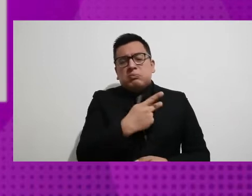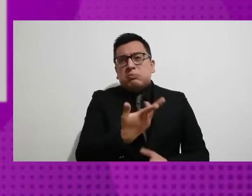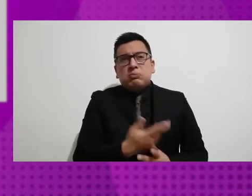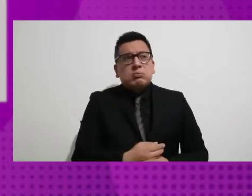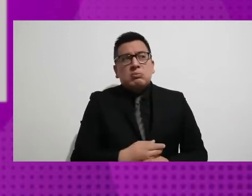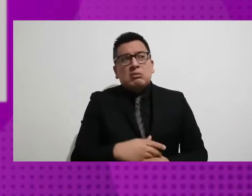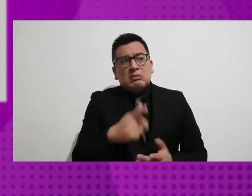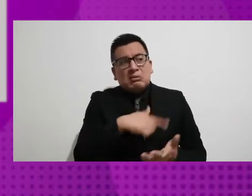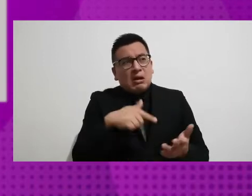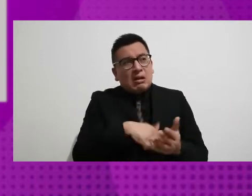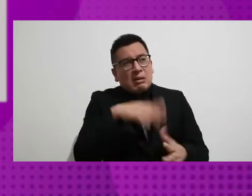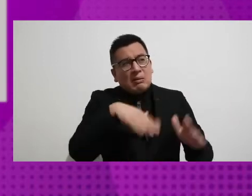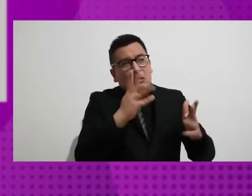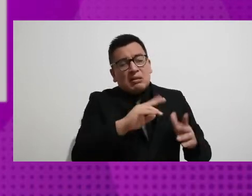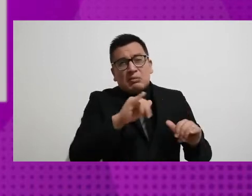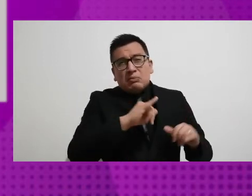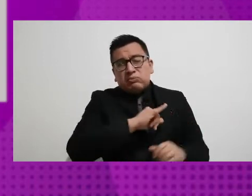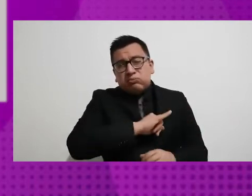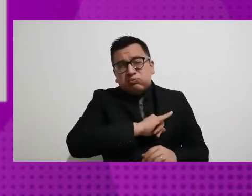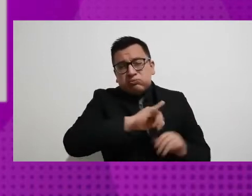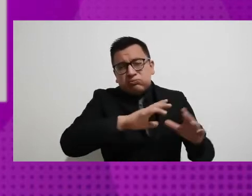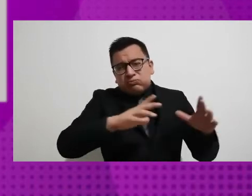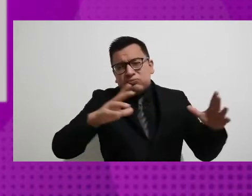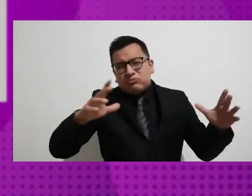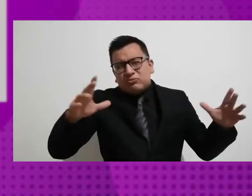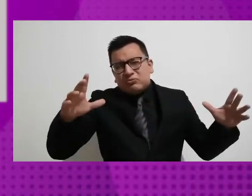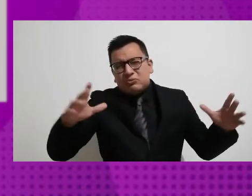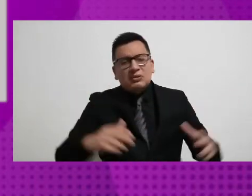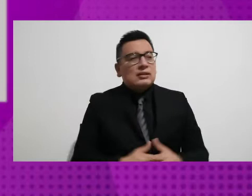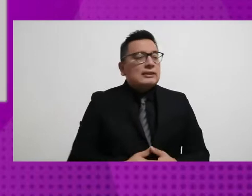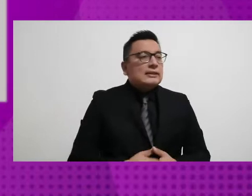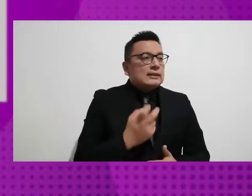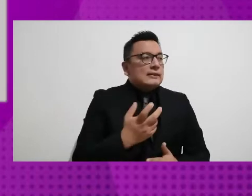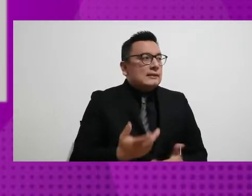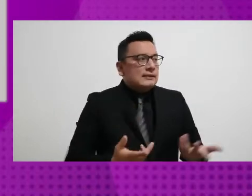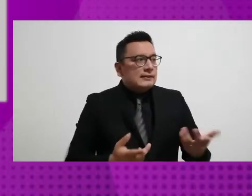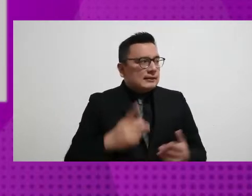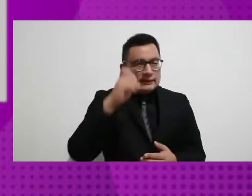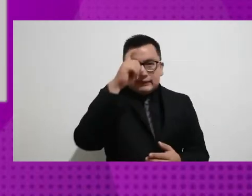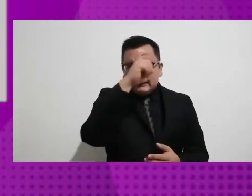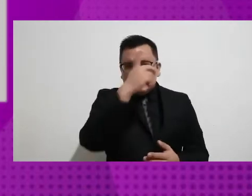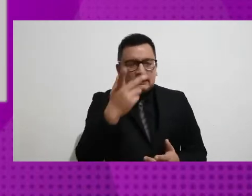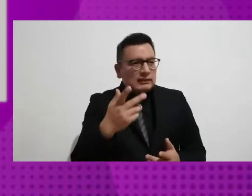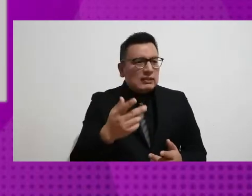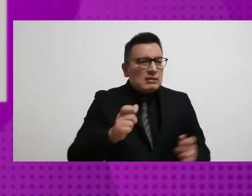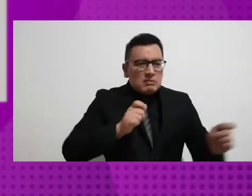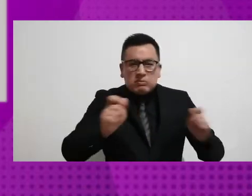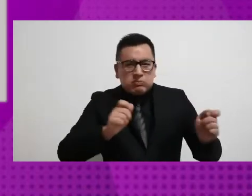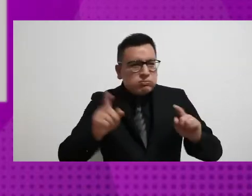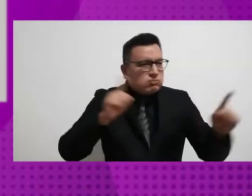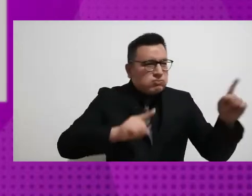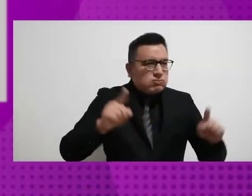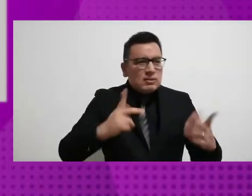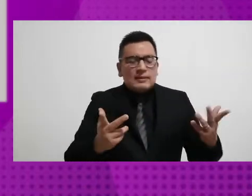territoriales son muy grandes y también, bueno, pues las situaciones sociopolíticas pues son diversas,